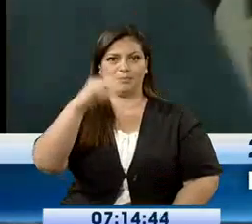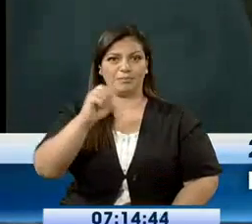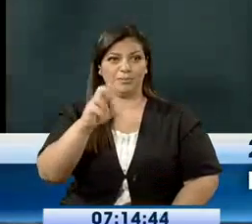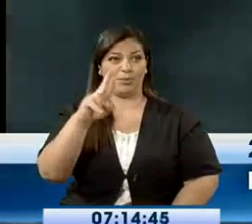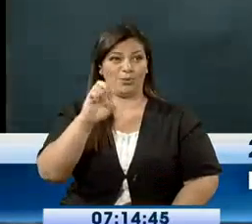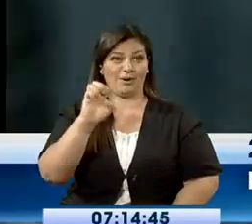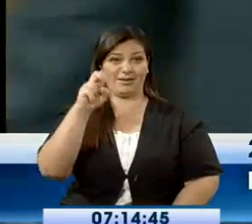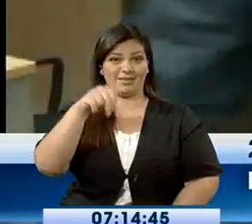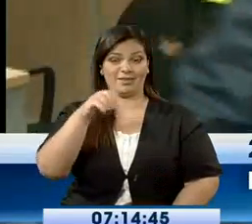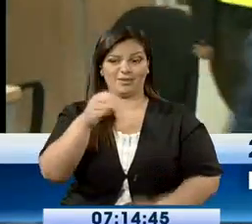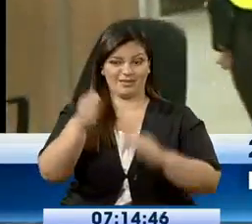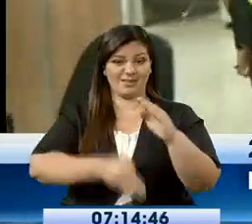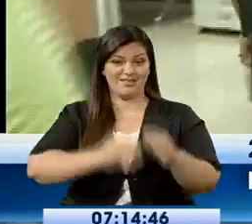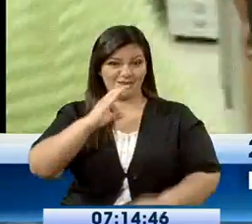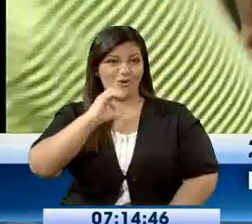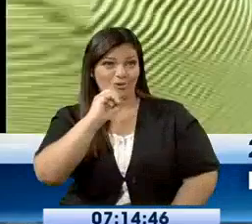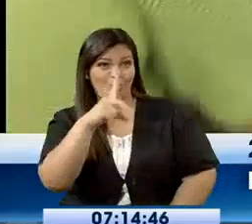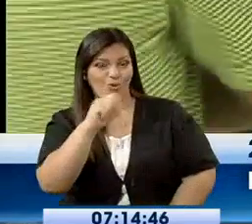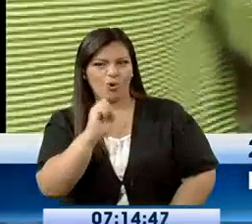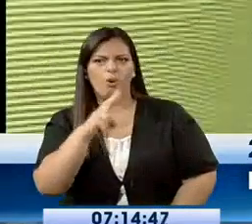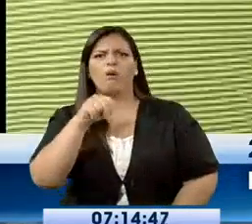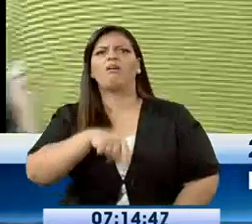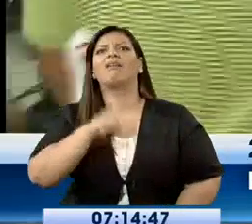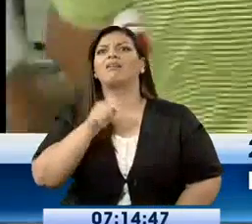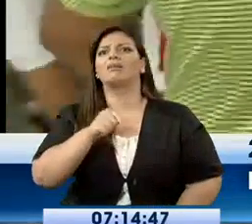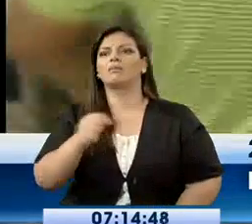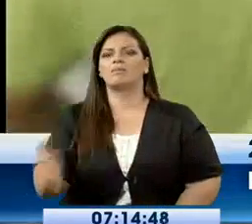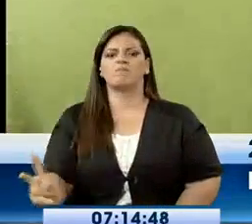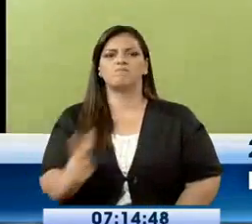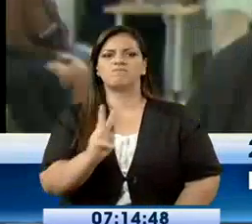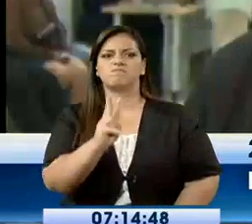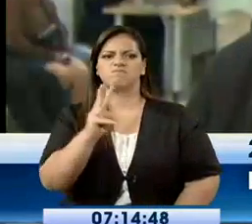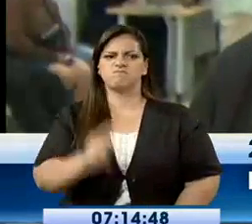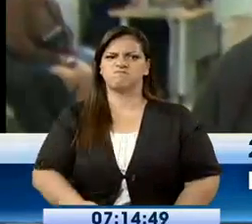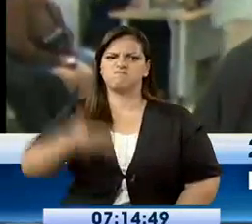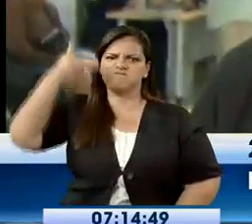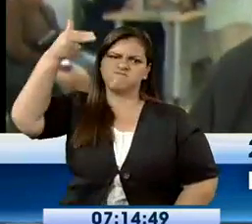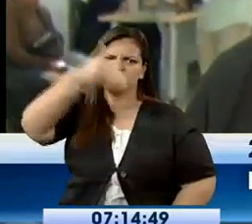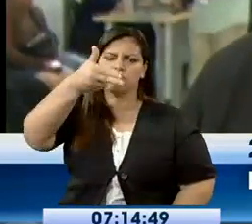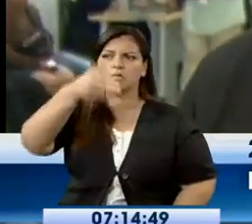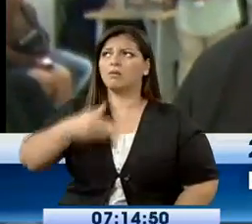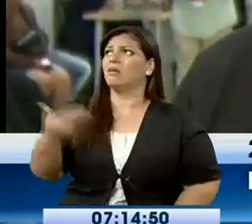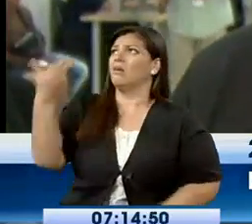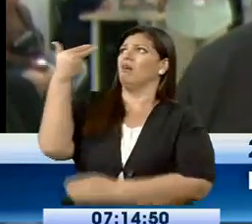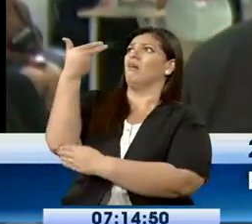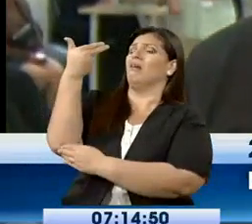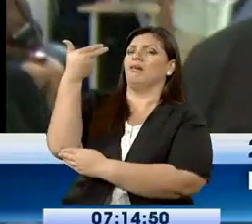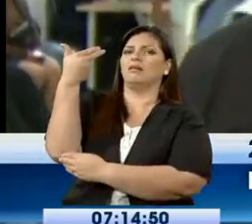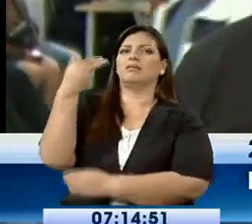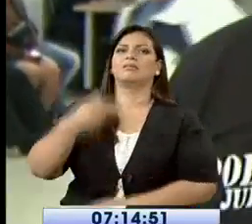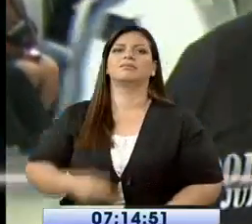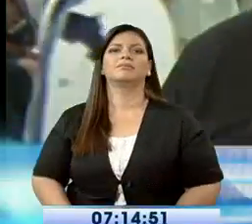gendarmes y de ahí que se dieron detalles al respecto al robo. Un ciudadano fue objeto del robo de su celular por